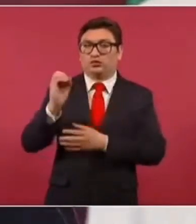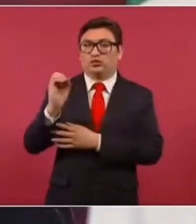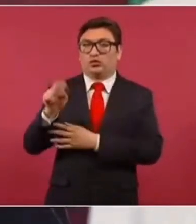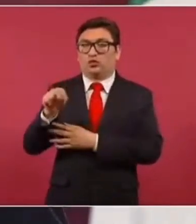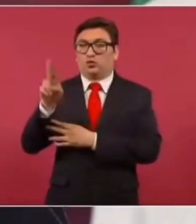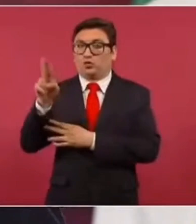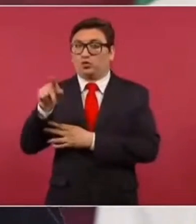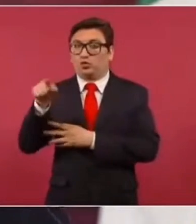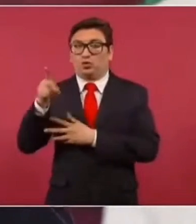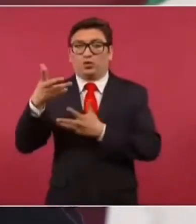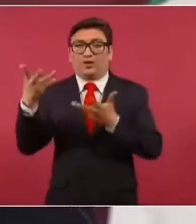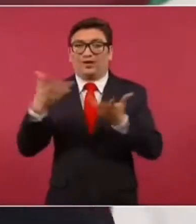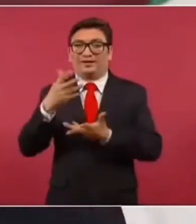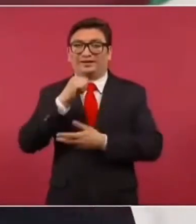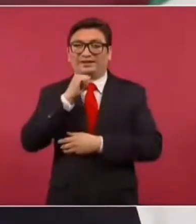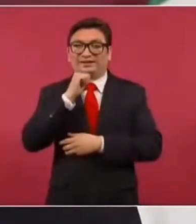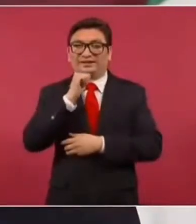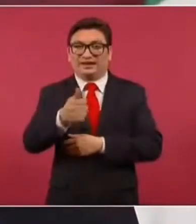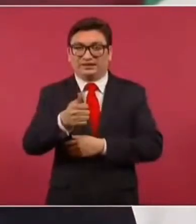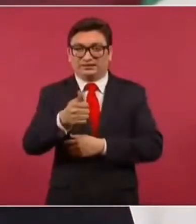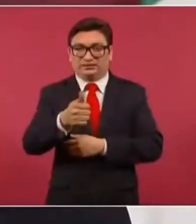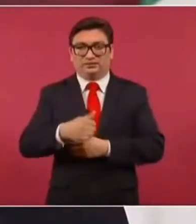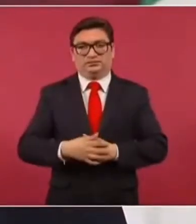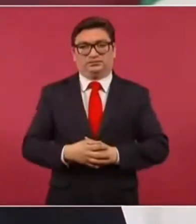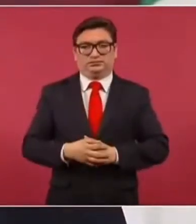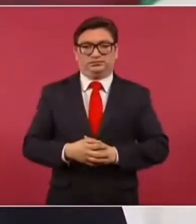hecho absolutamente nada.